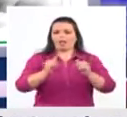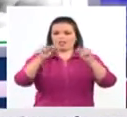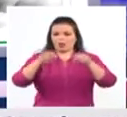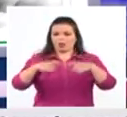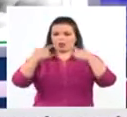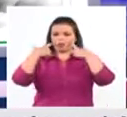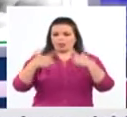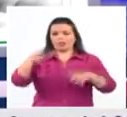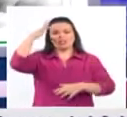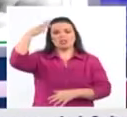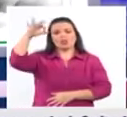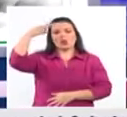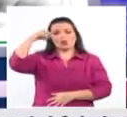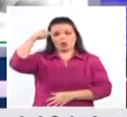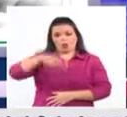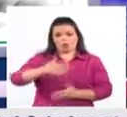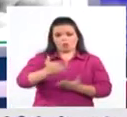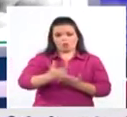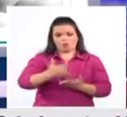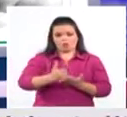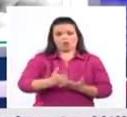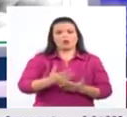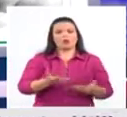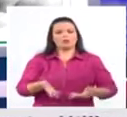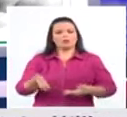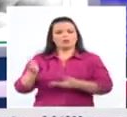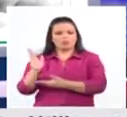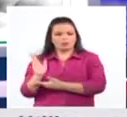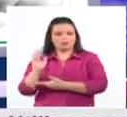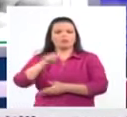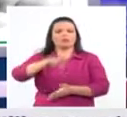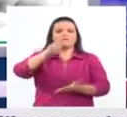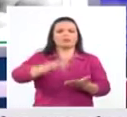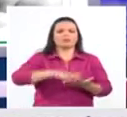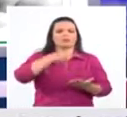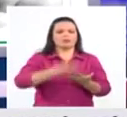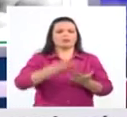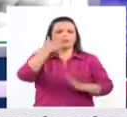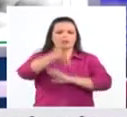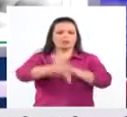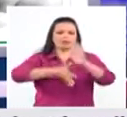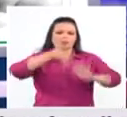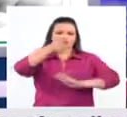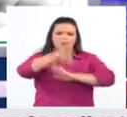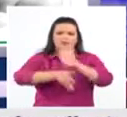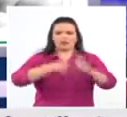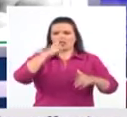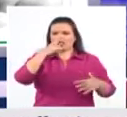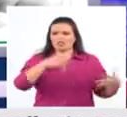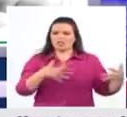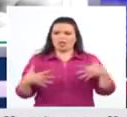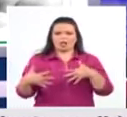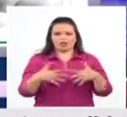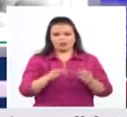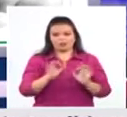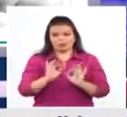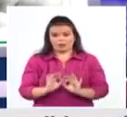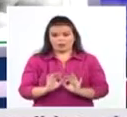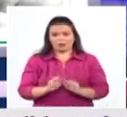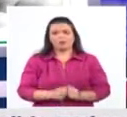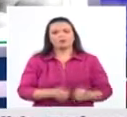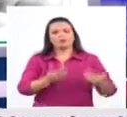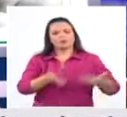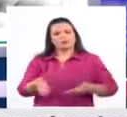psicología. Se ha incorporado a nuestra transmisión la intérprete de lengua de señas, Yailin Rodríguez, y converso con la psicóloga